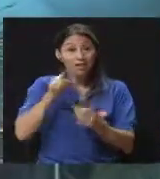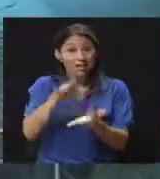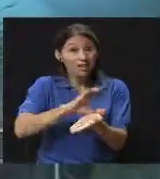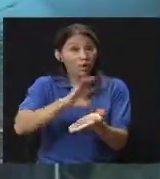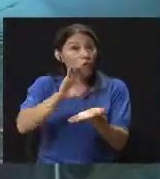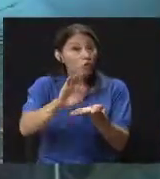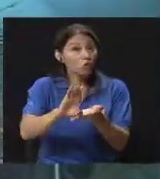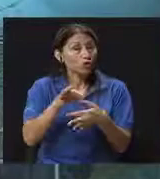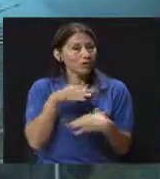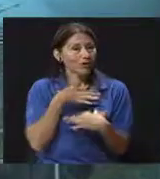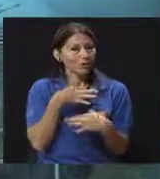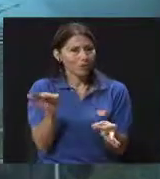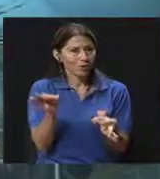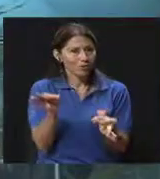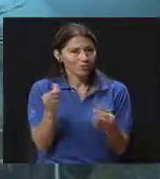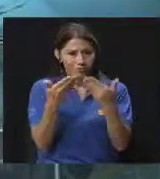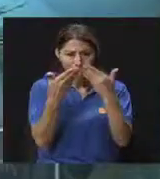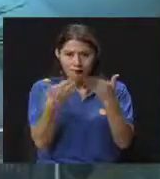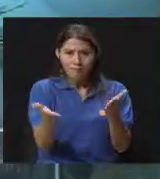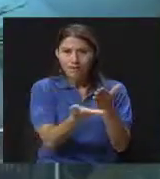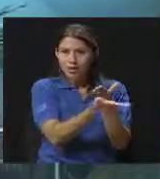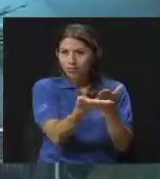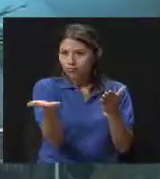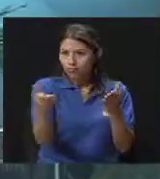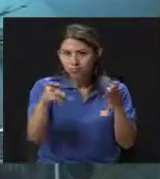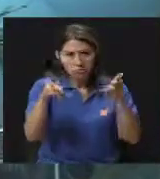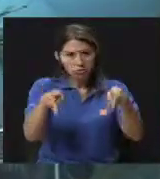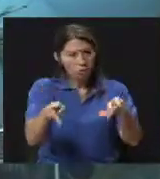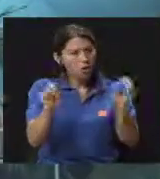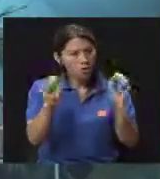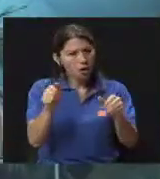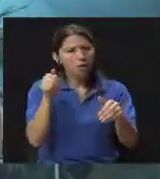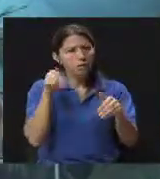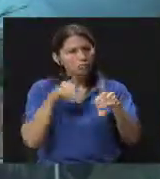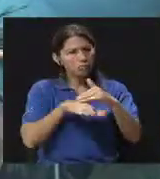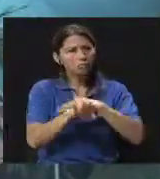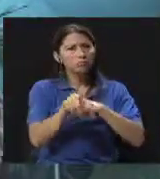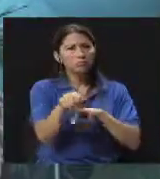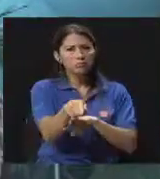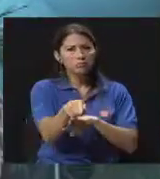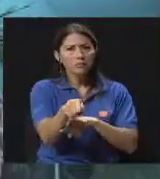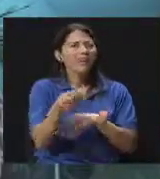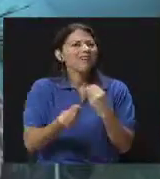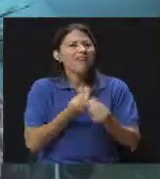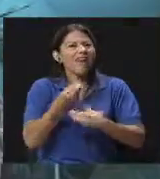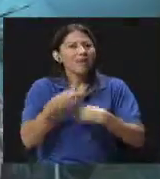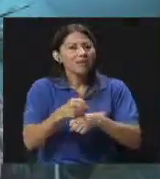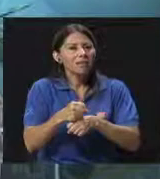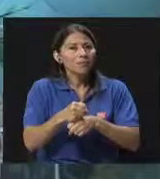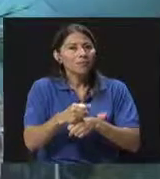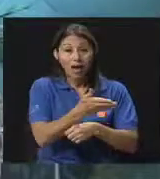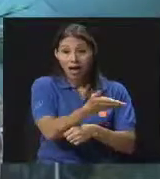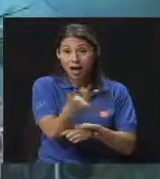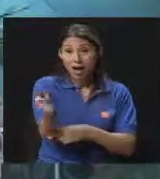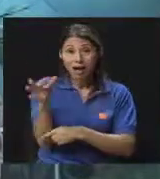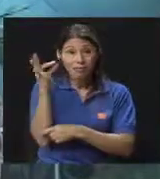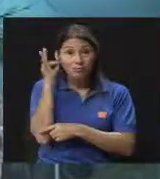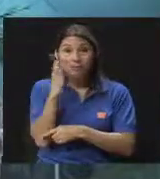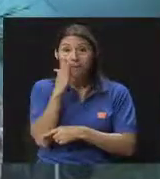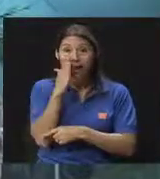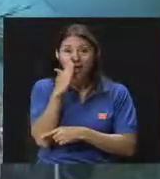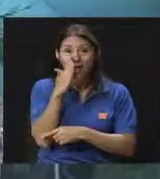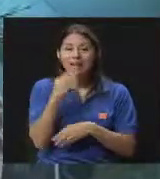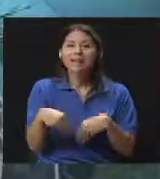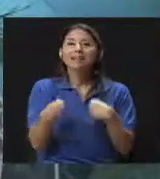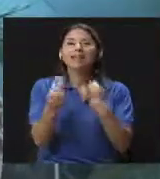gratuito que damos abierto al público en general, lo que hacemos es brindarle a las madres los fundamentos básicos de